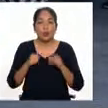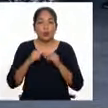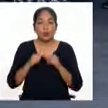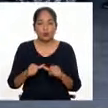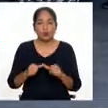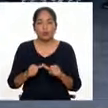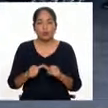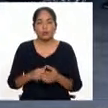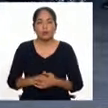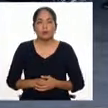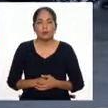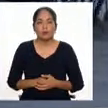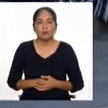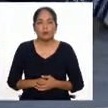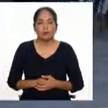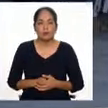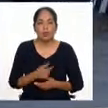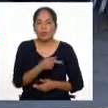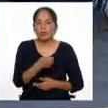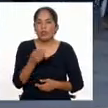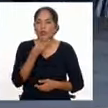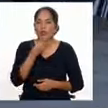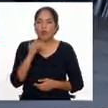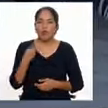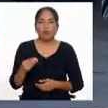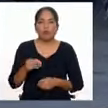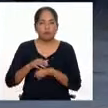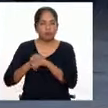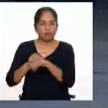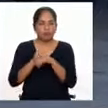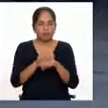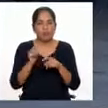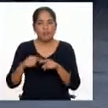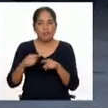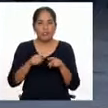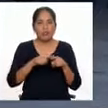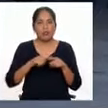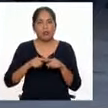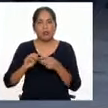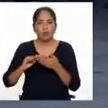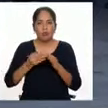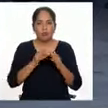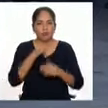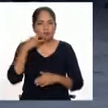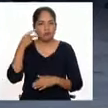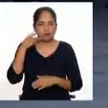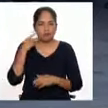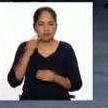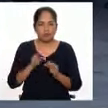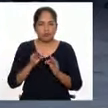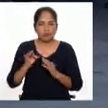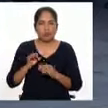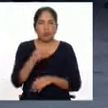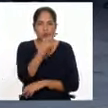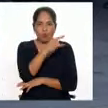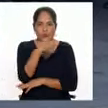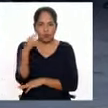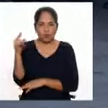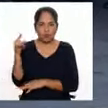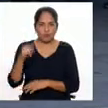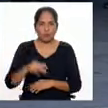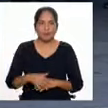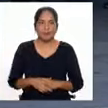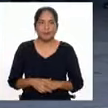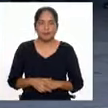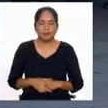yo saludo de los jóvenes de los diferentes pueblos originarios de la región Ucayali.